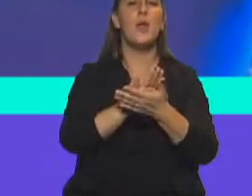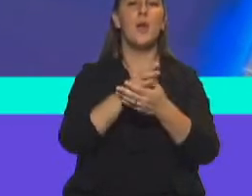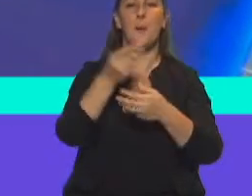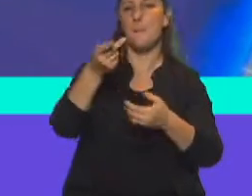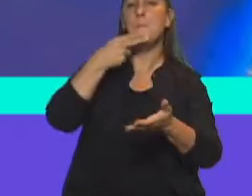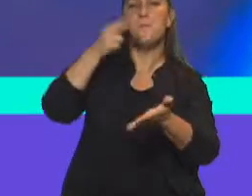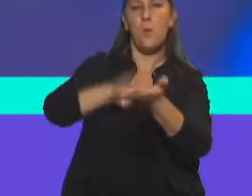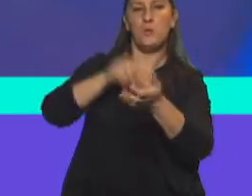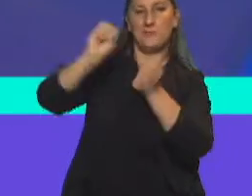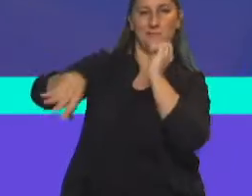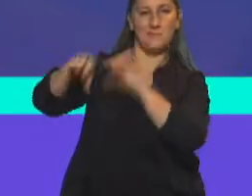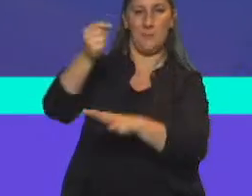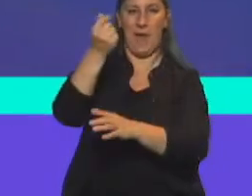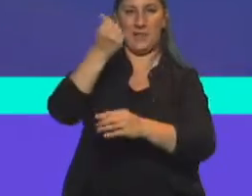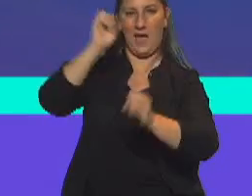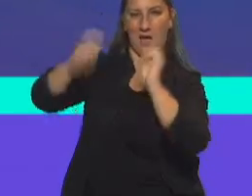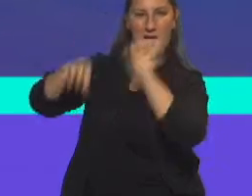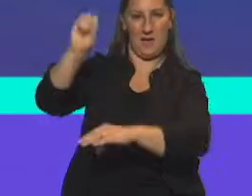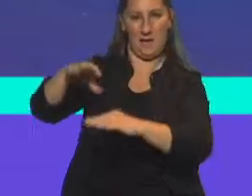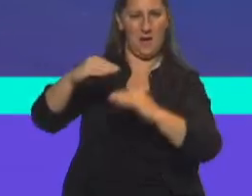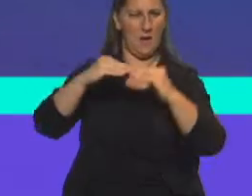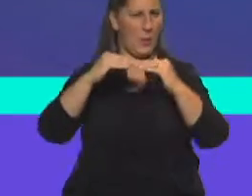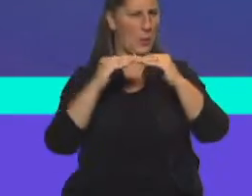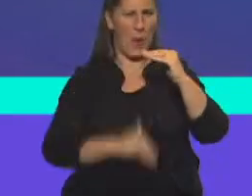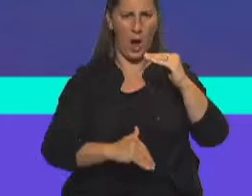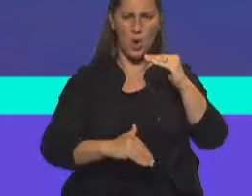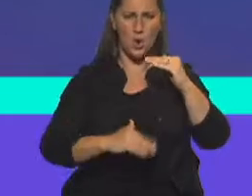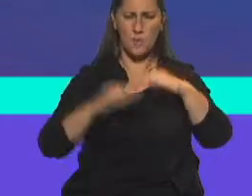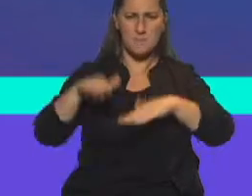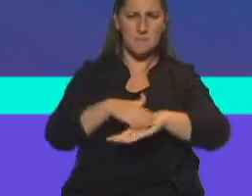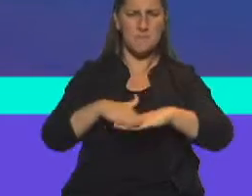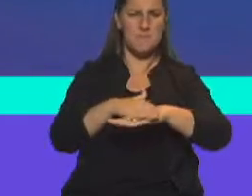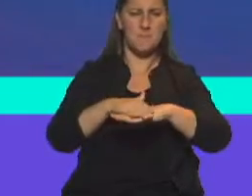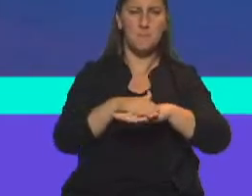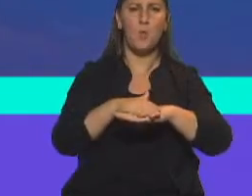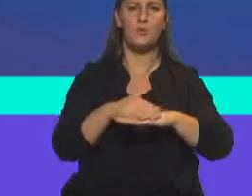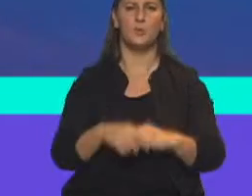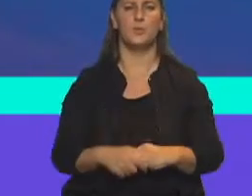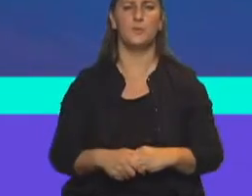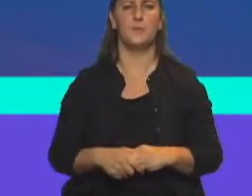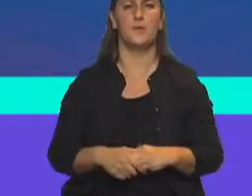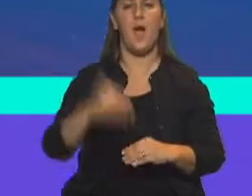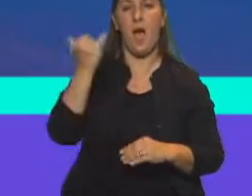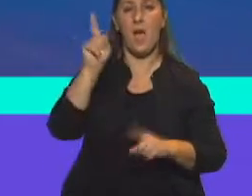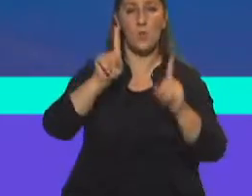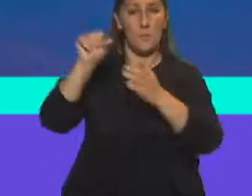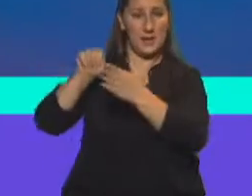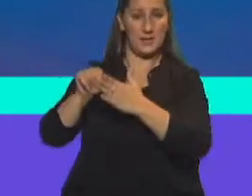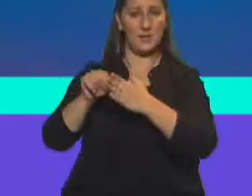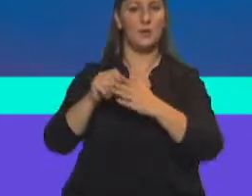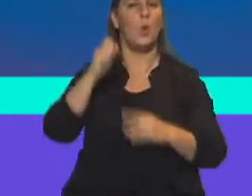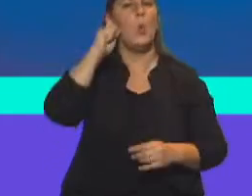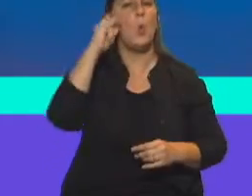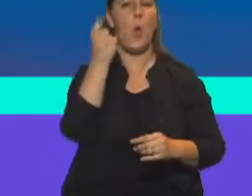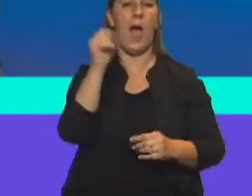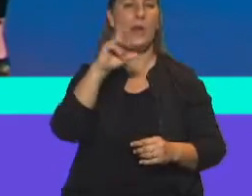fiscales. La vara está tan baja, es decir, partimos de tan abajo, que es menos 10, que hay lugares que se llaman guaridas,